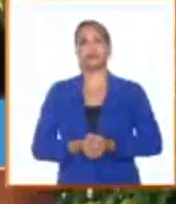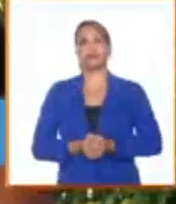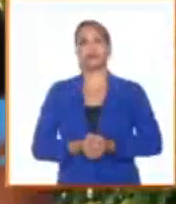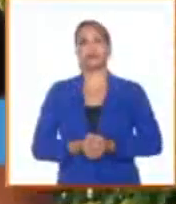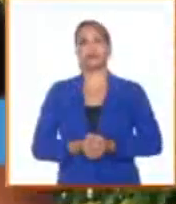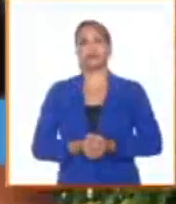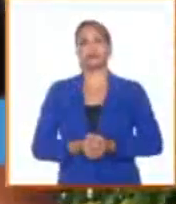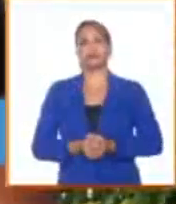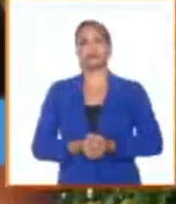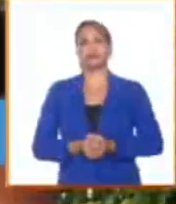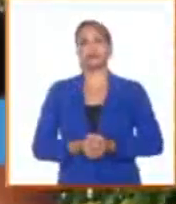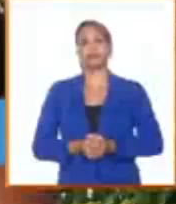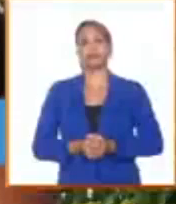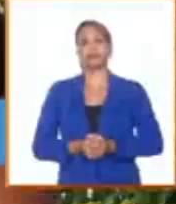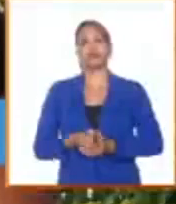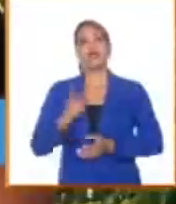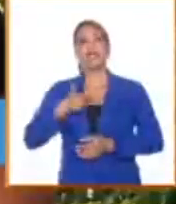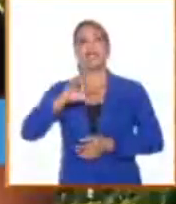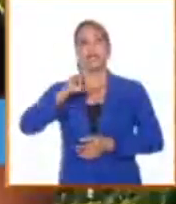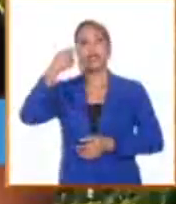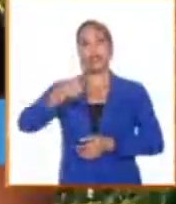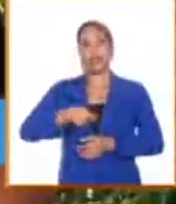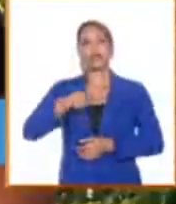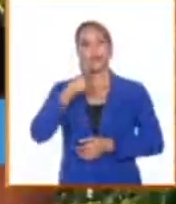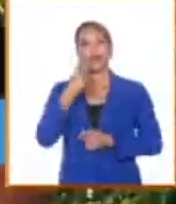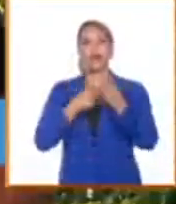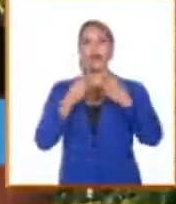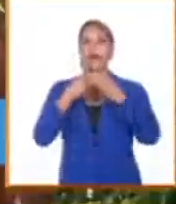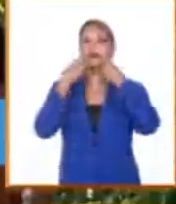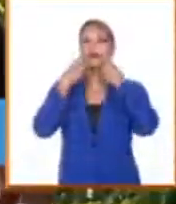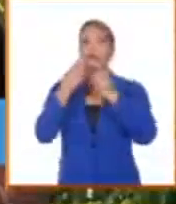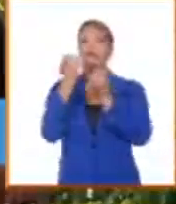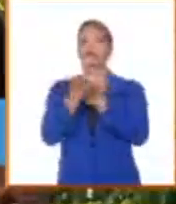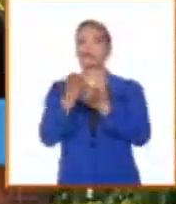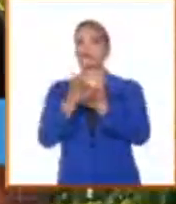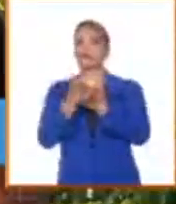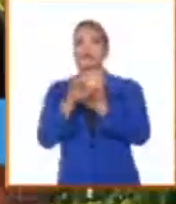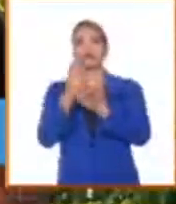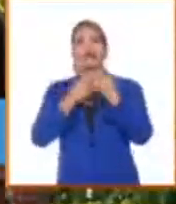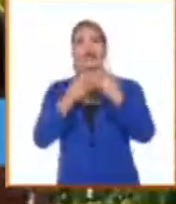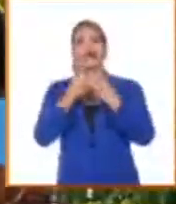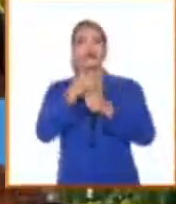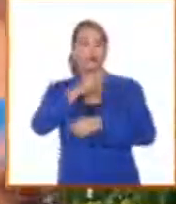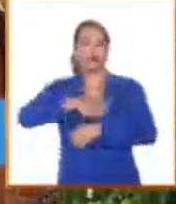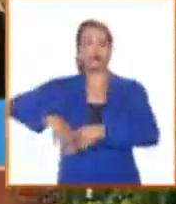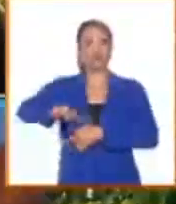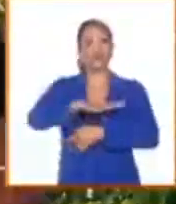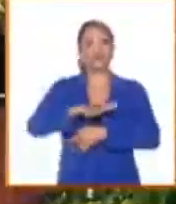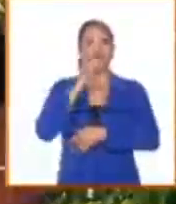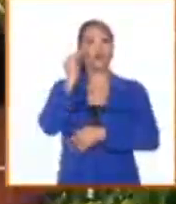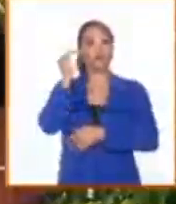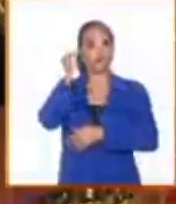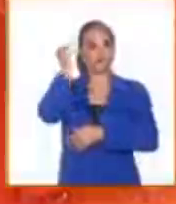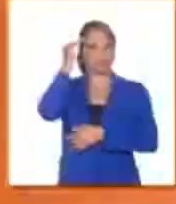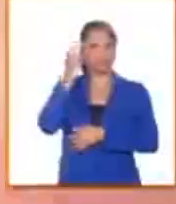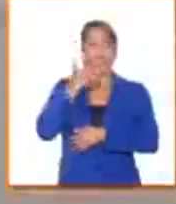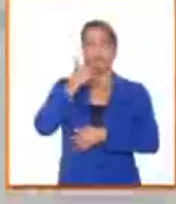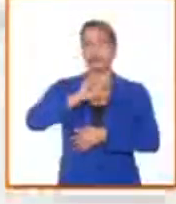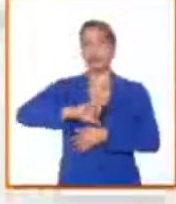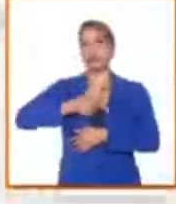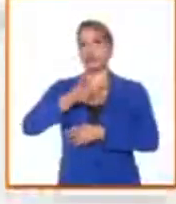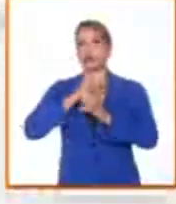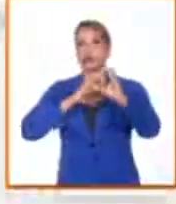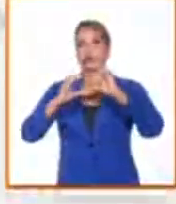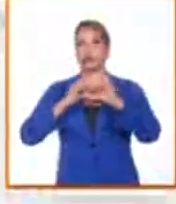Yo considero que es un instrumento valioso para que nuestra sociedad gane mucho más en cultura comunicacional.